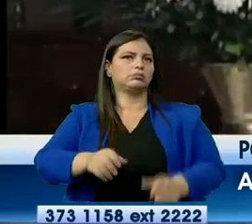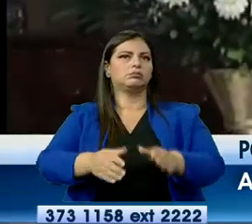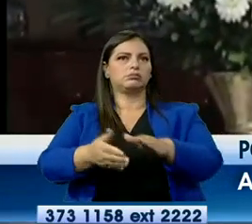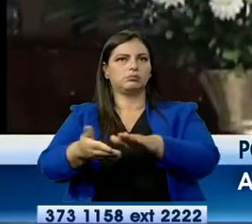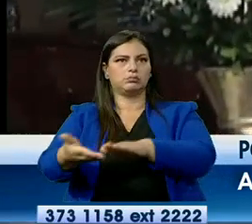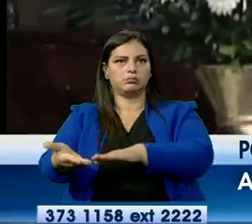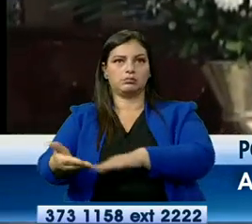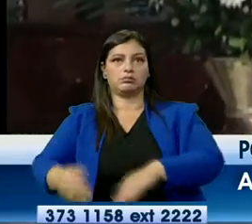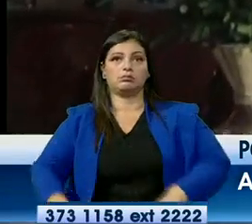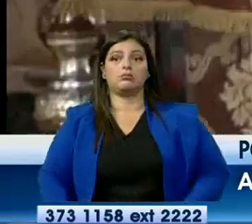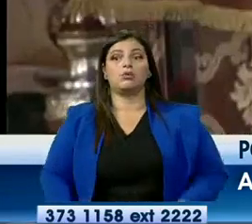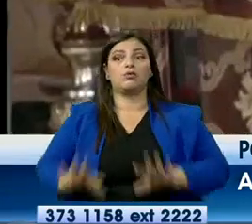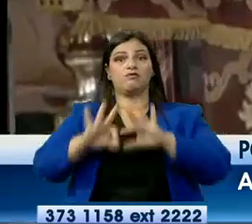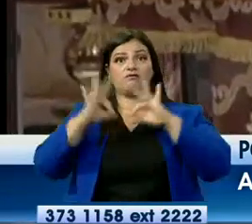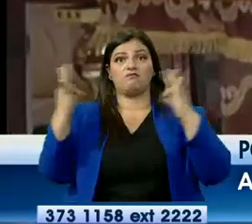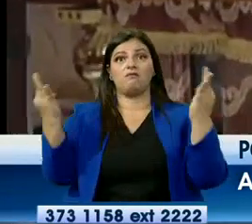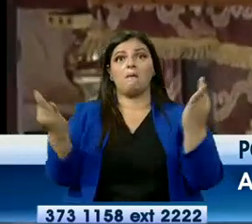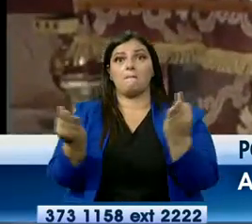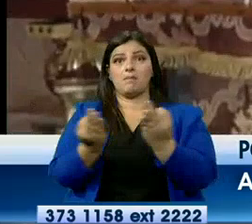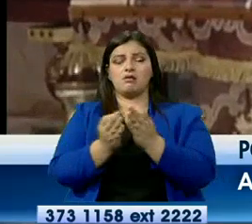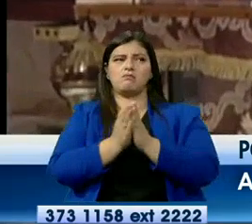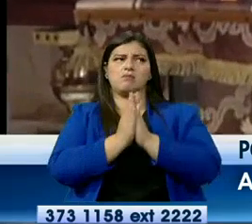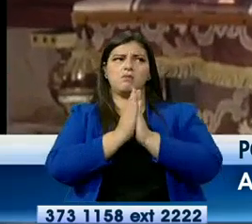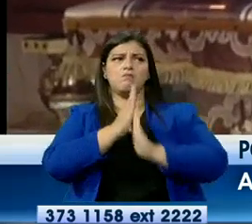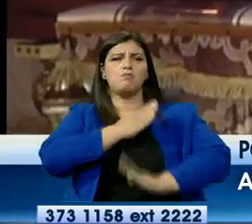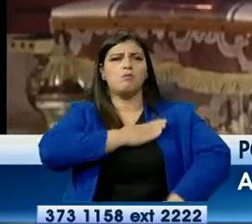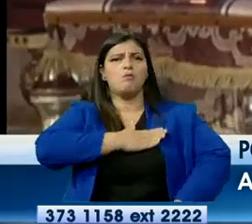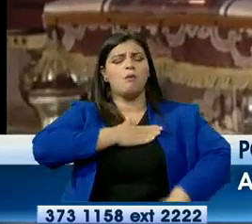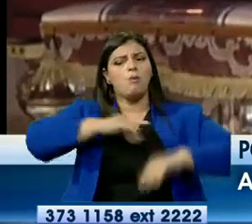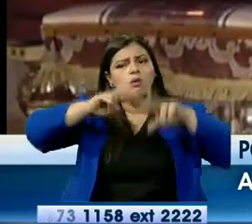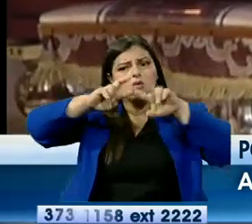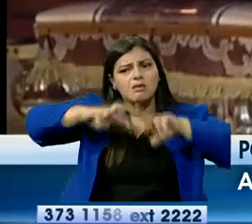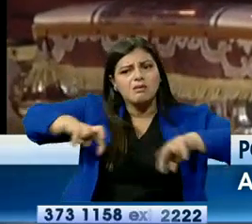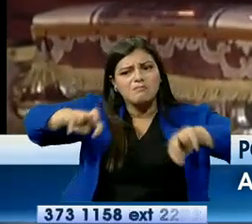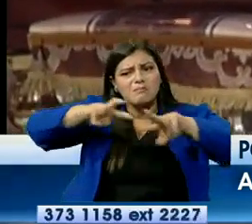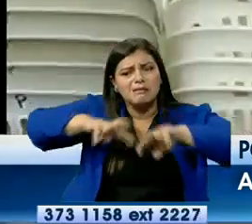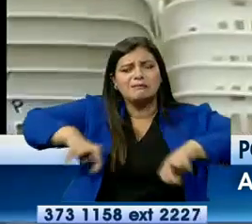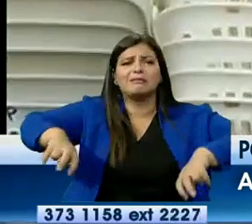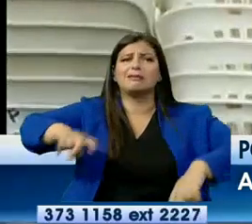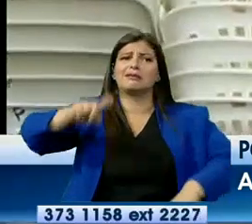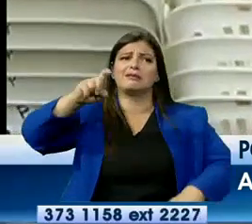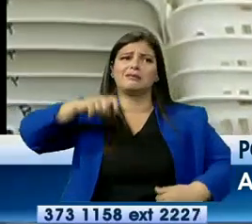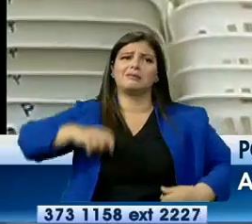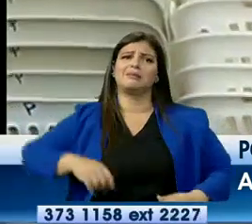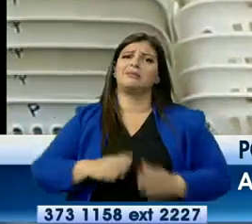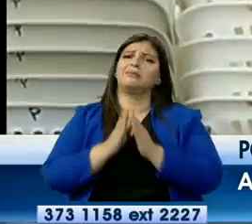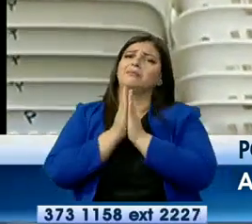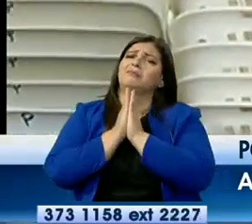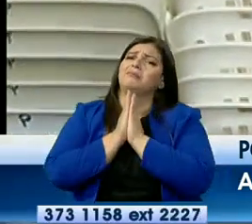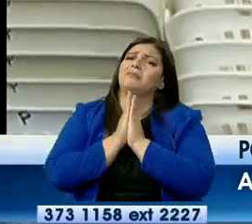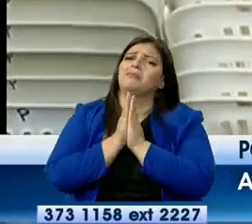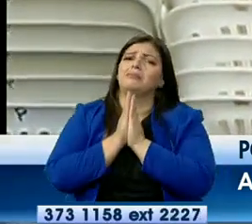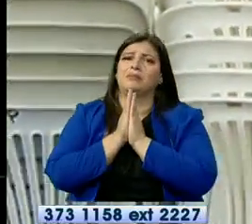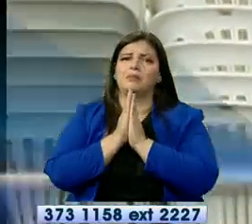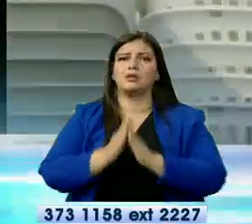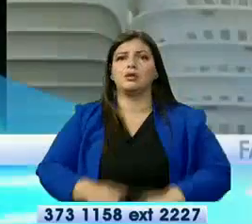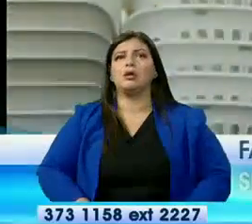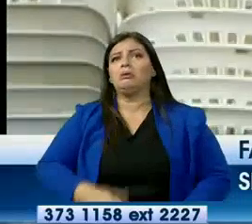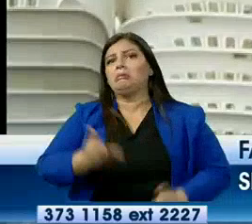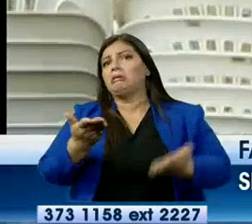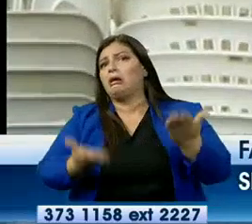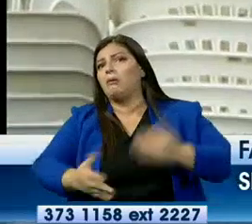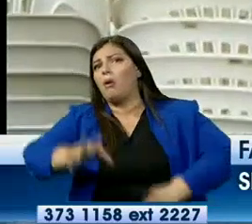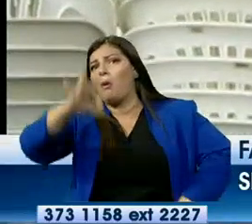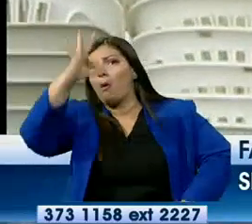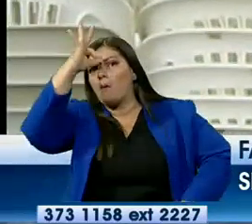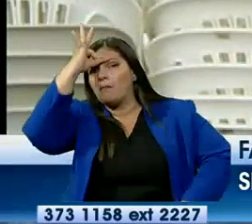las causas del fallecimiento. Que se esclarezca este caso, que sea haya médico, así sea